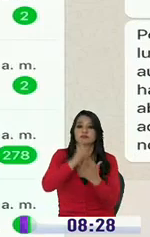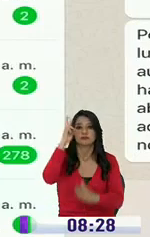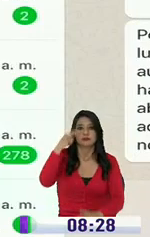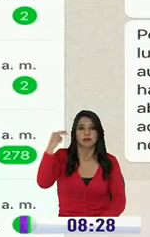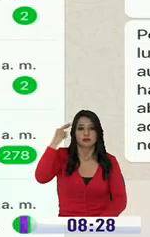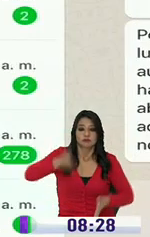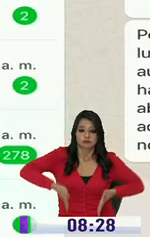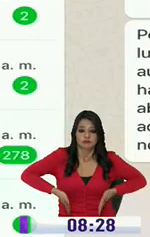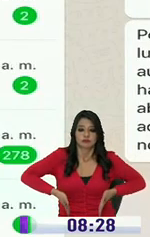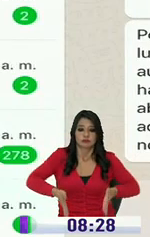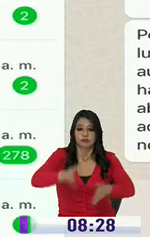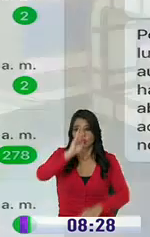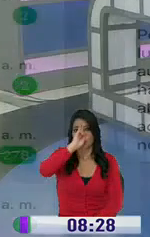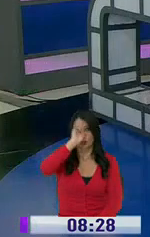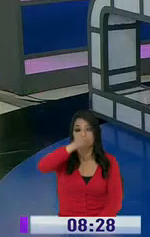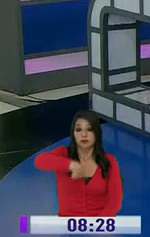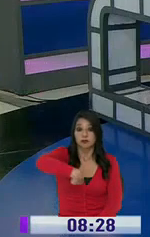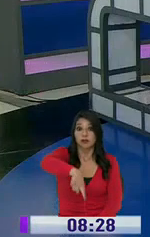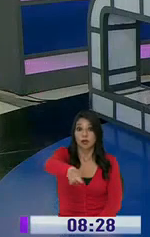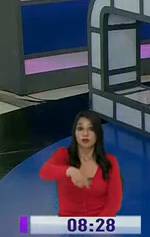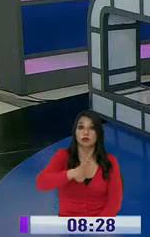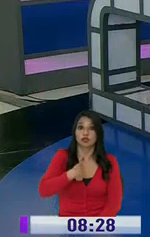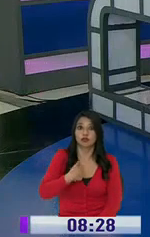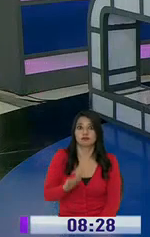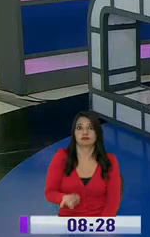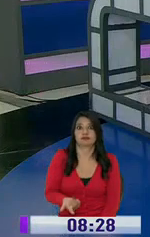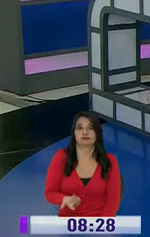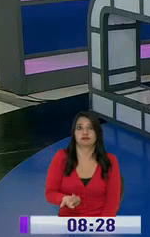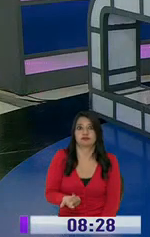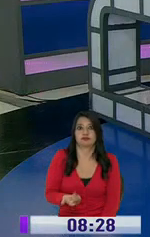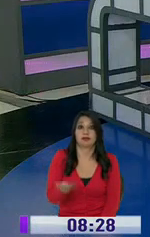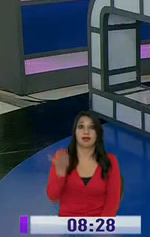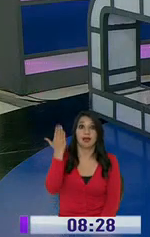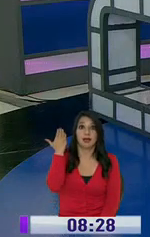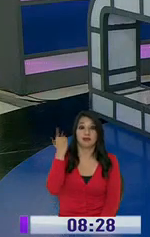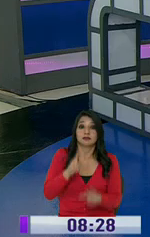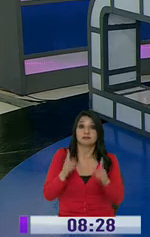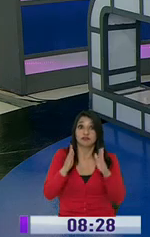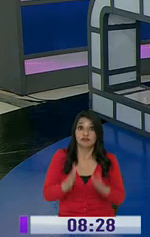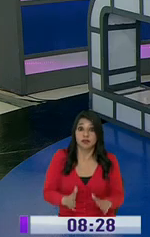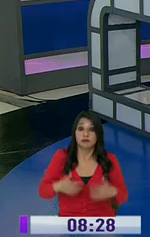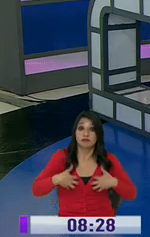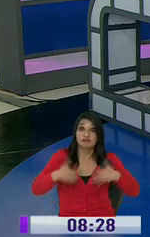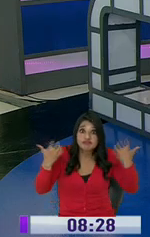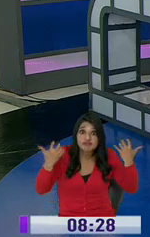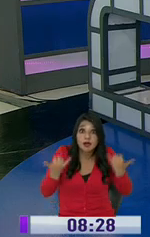autopista Rumiñahui, si nosotros nos quedábamos en manos del anterior prefecto, en esta, hasta nada. Da miedo.